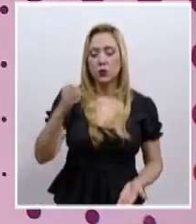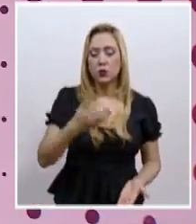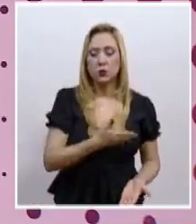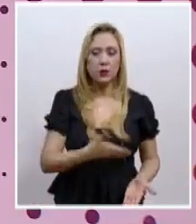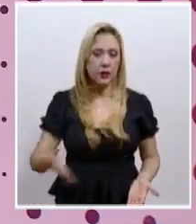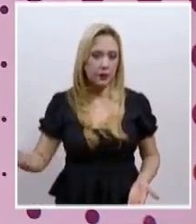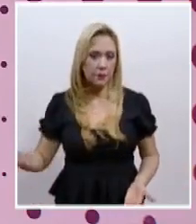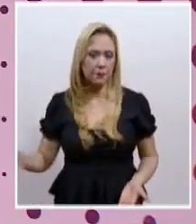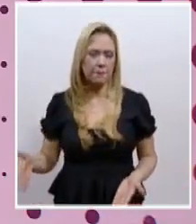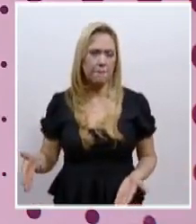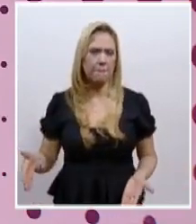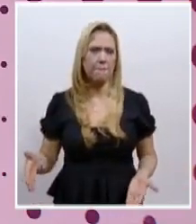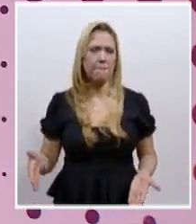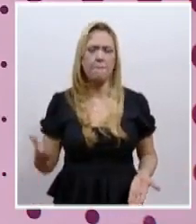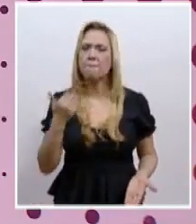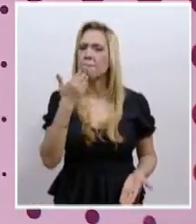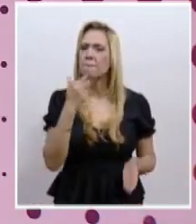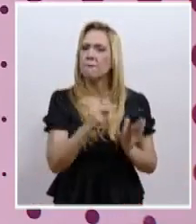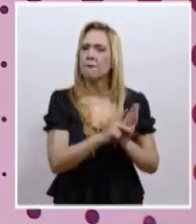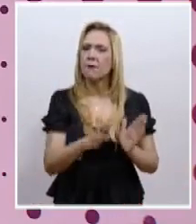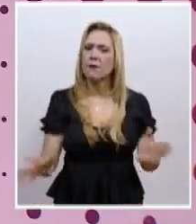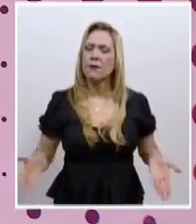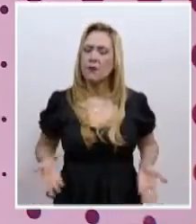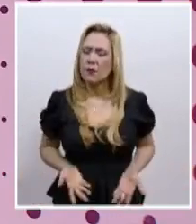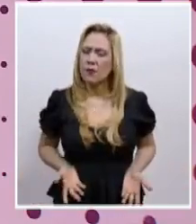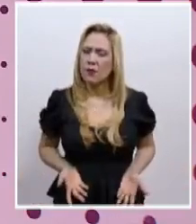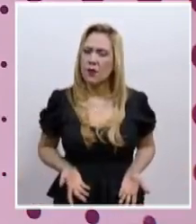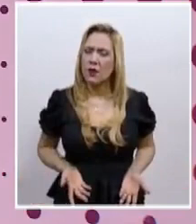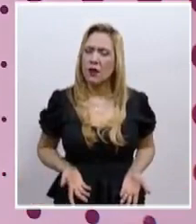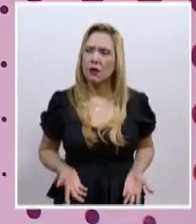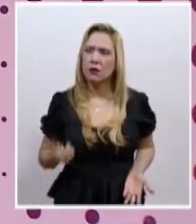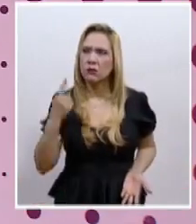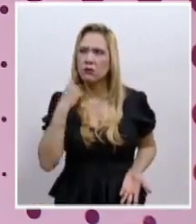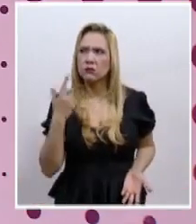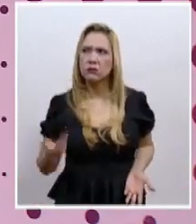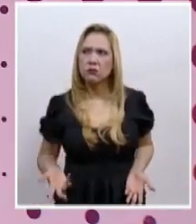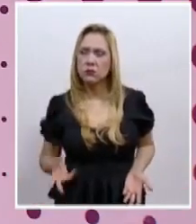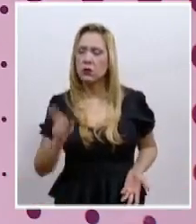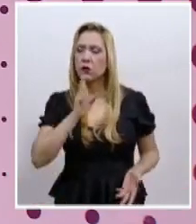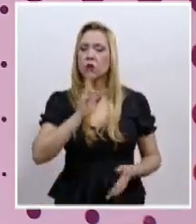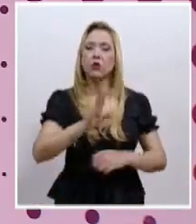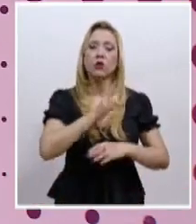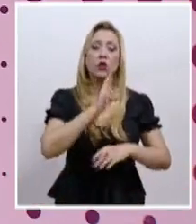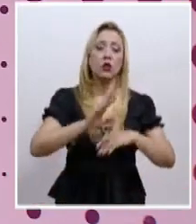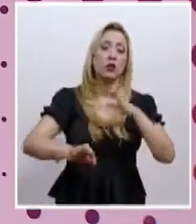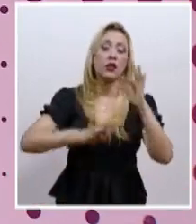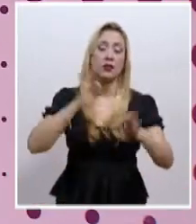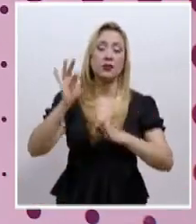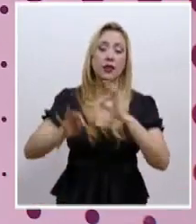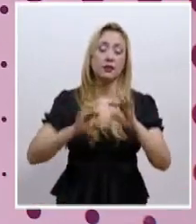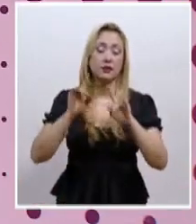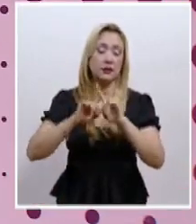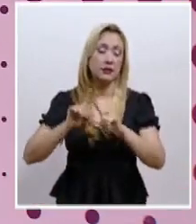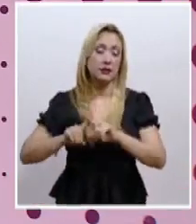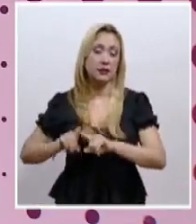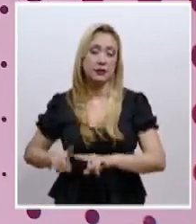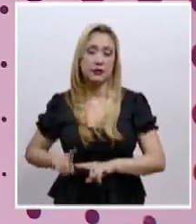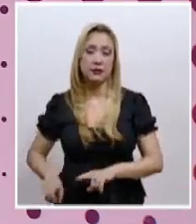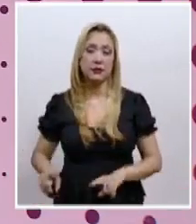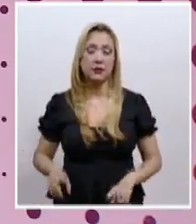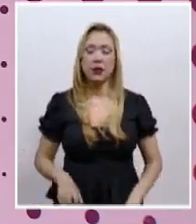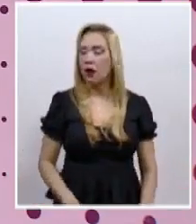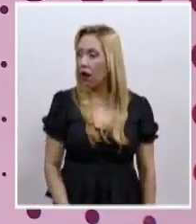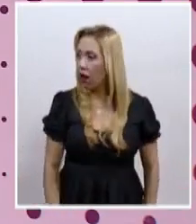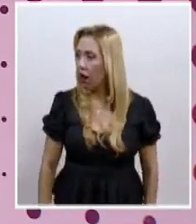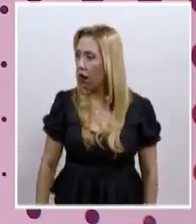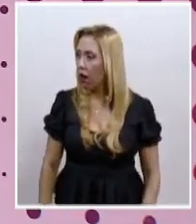octubre, no está en los periódicos, ¿no? O sea, obviamente hay noticias de todo tipo que pueden llamar